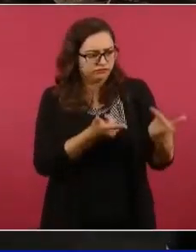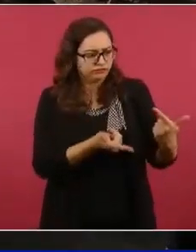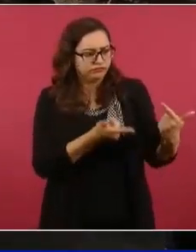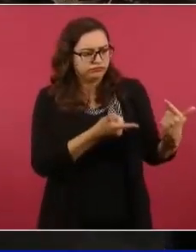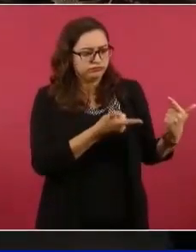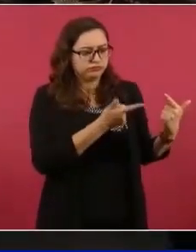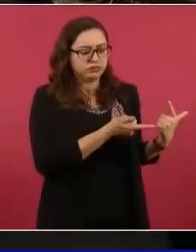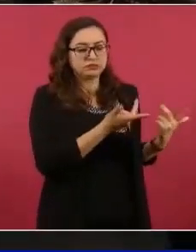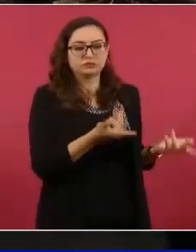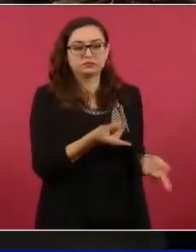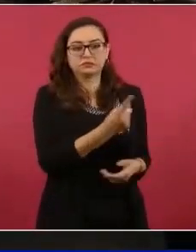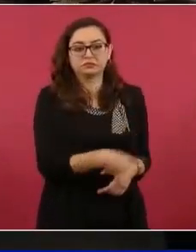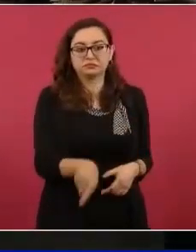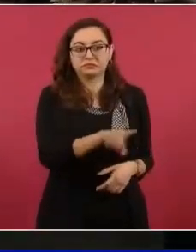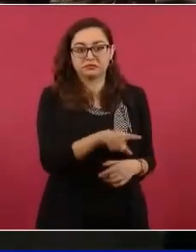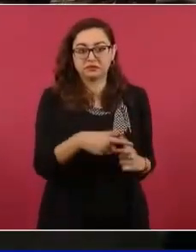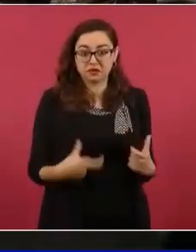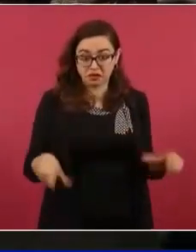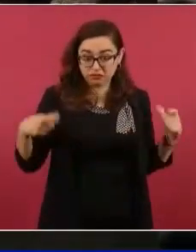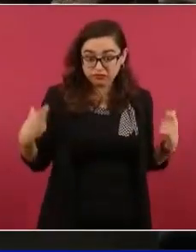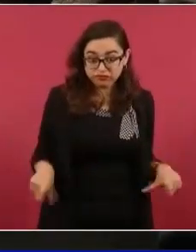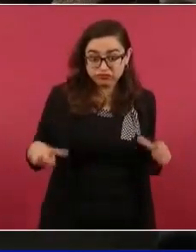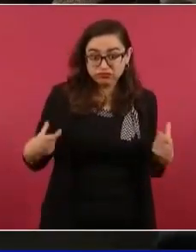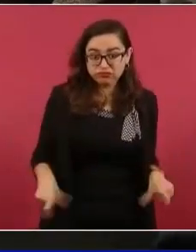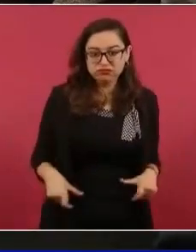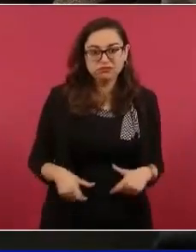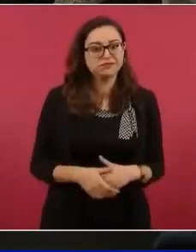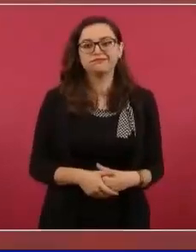no oligarcas.